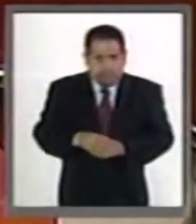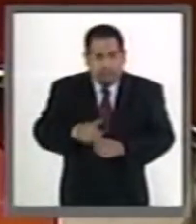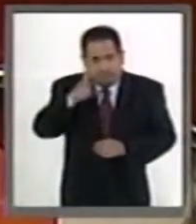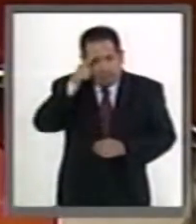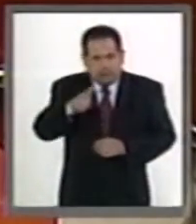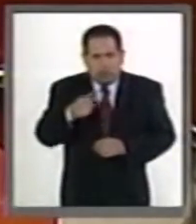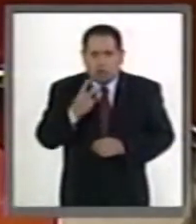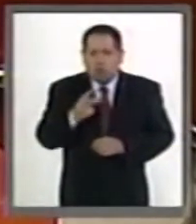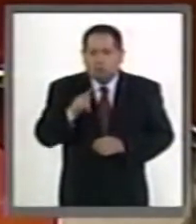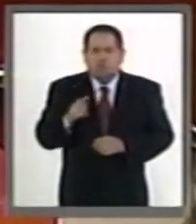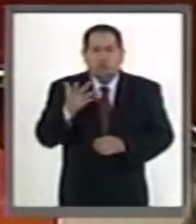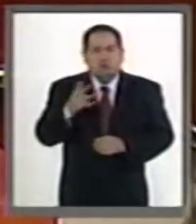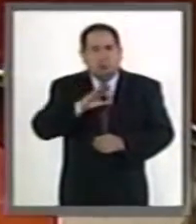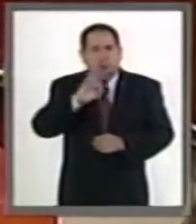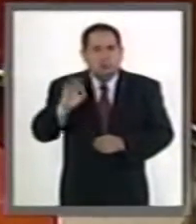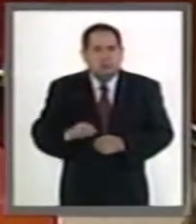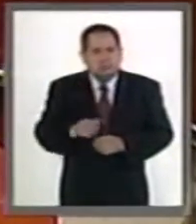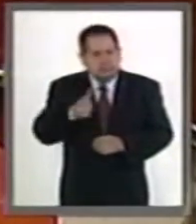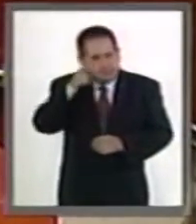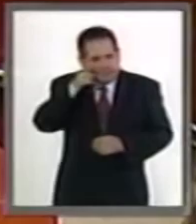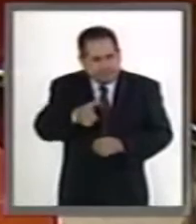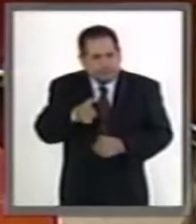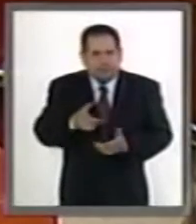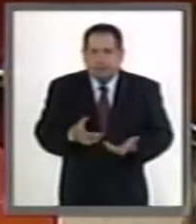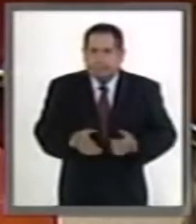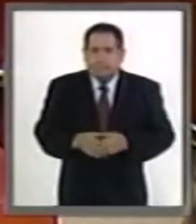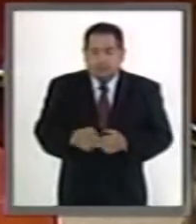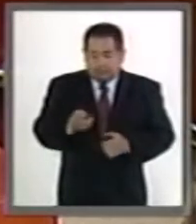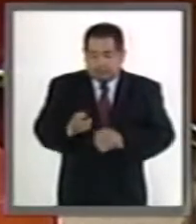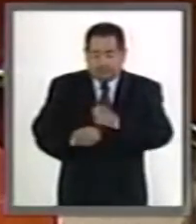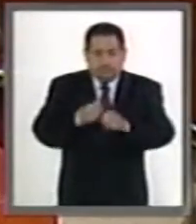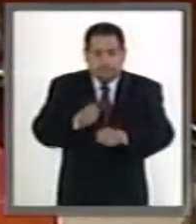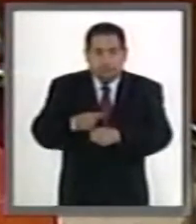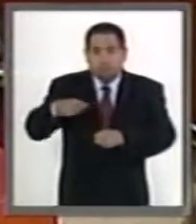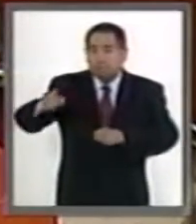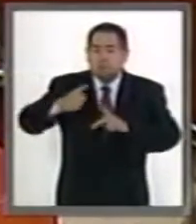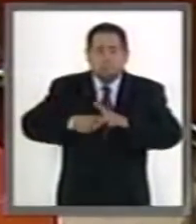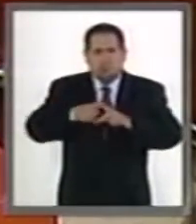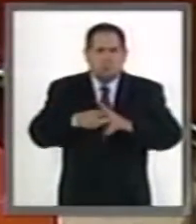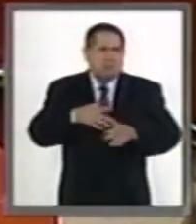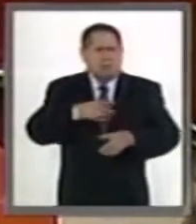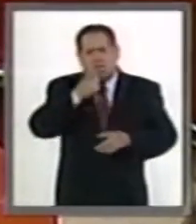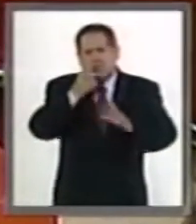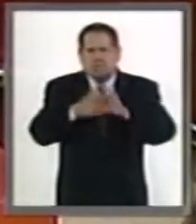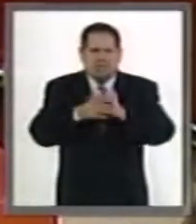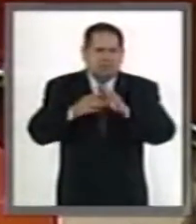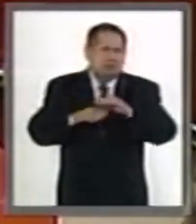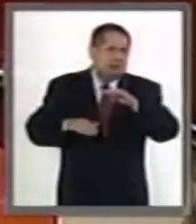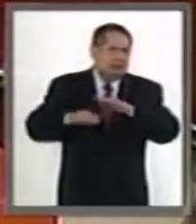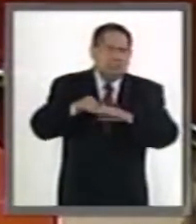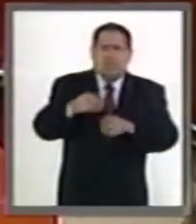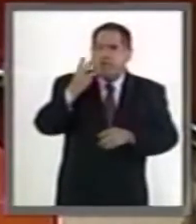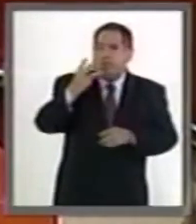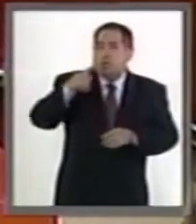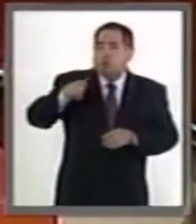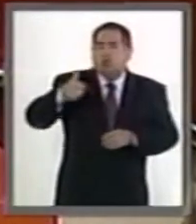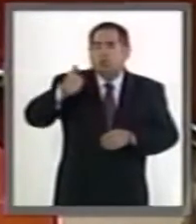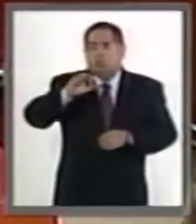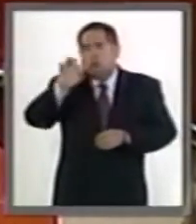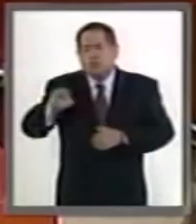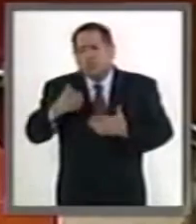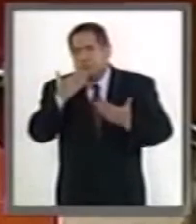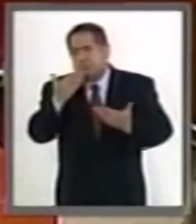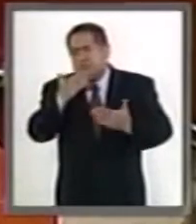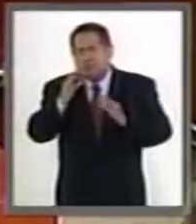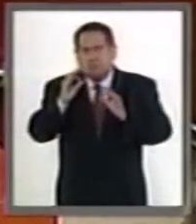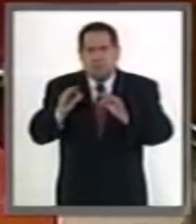un 2.5%. Y para este año, las cuentas alegres nos estimaban un crecimiento del 3.6%,